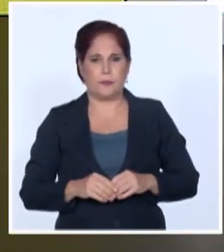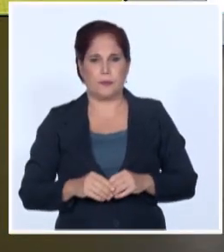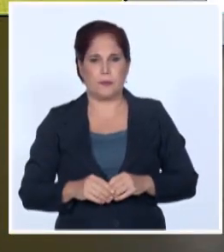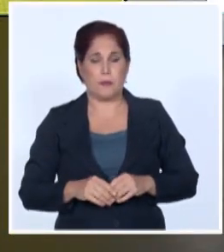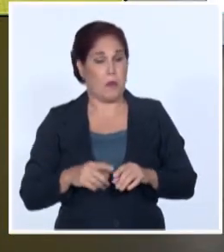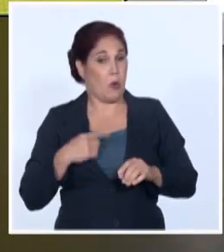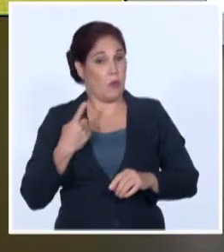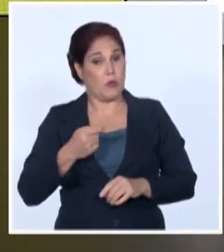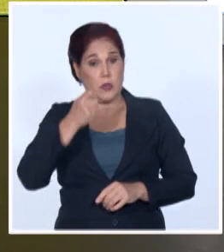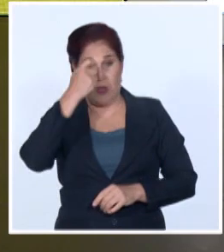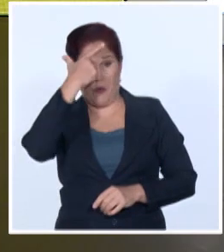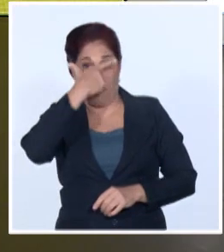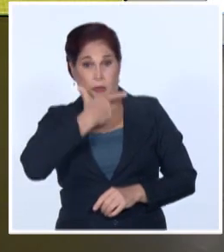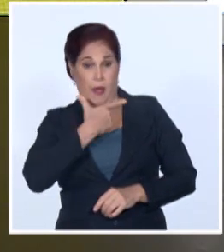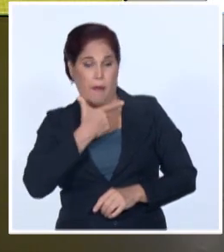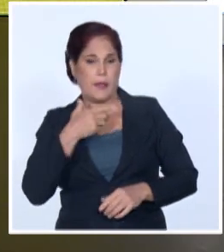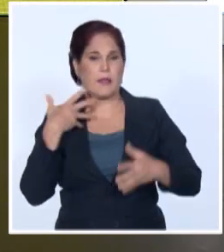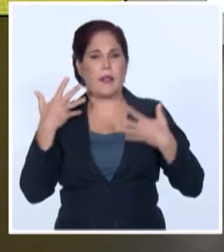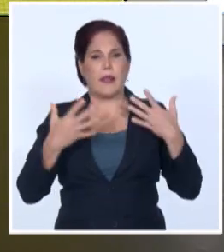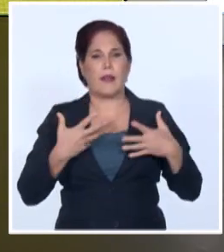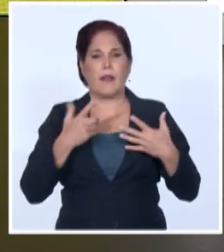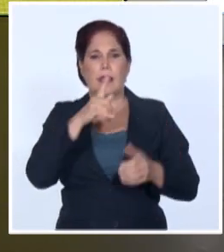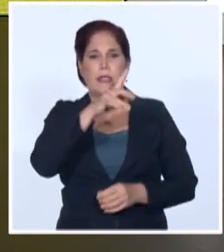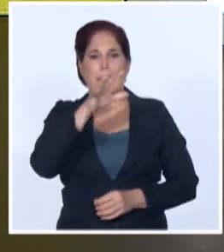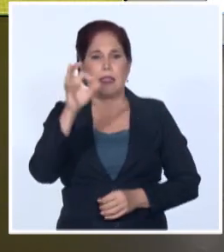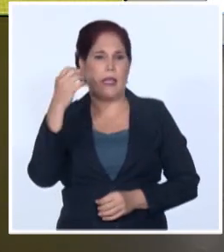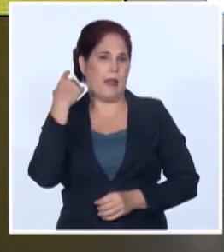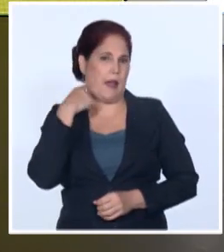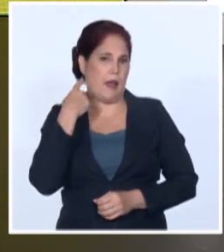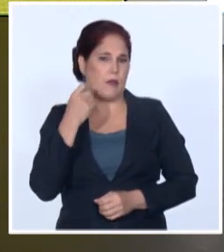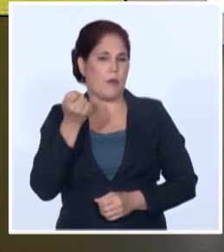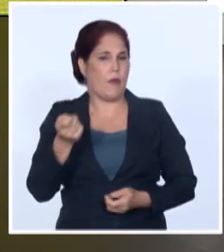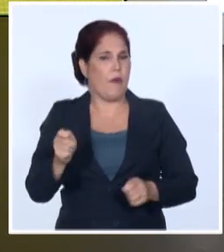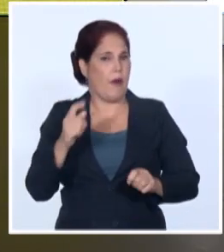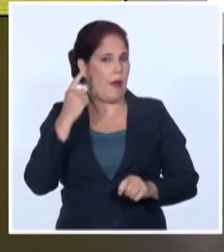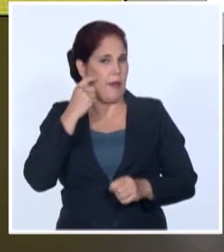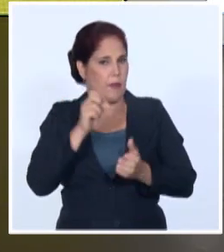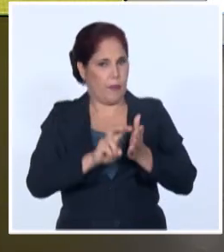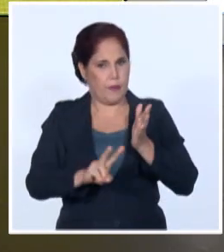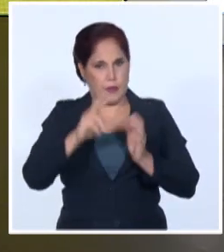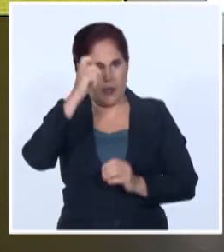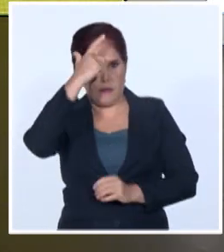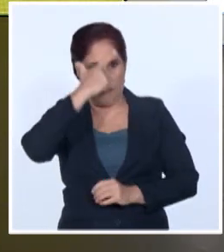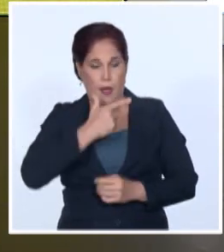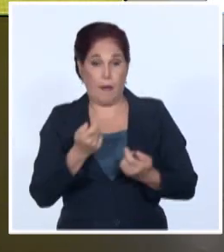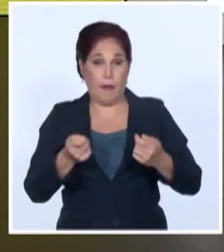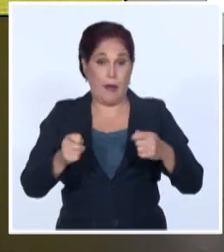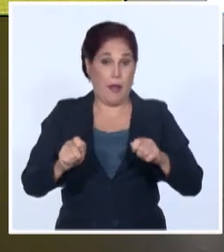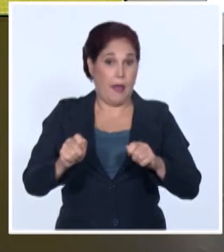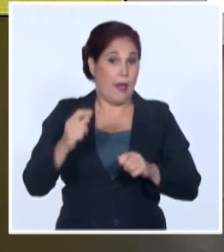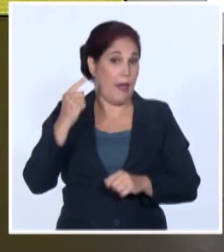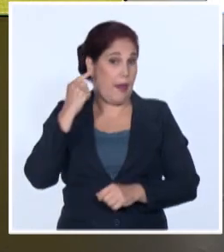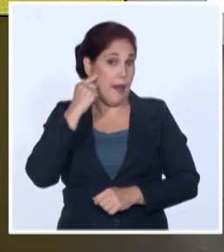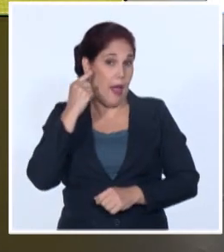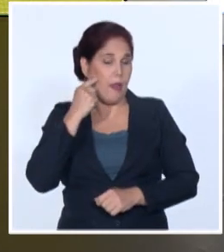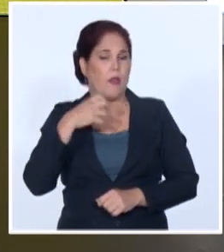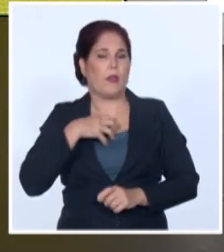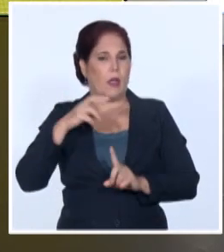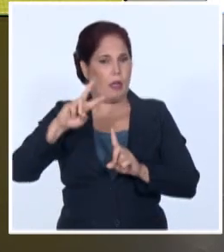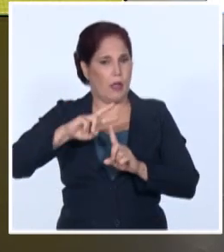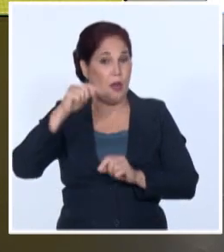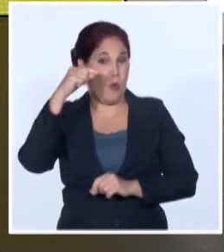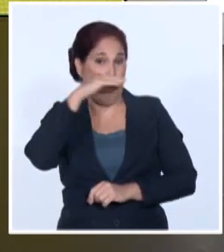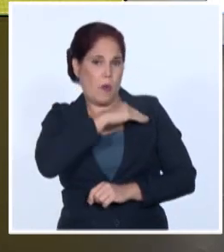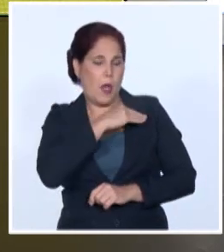en Ciego de Ávila para celebrar el centenario de la radio en la provincia, la emisora Radio Surco moderniza su tecnología. La